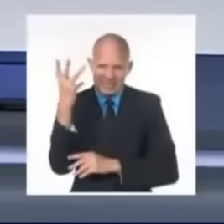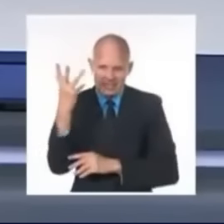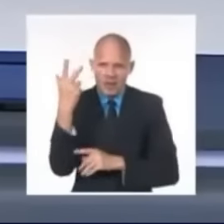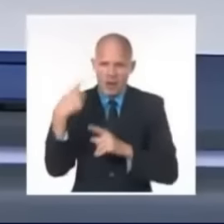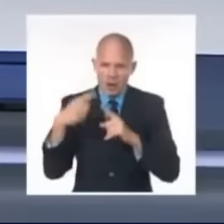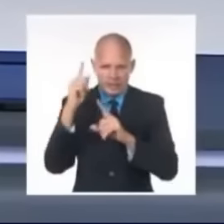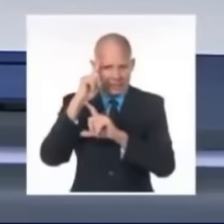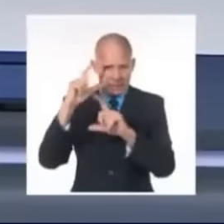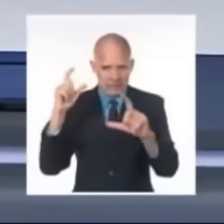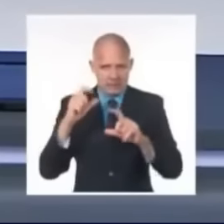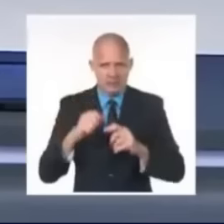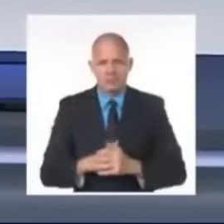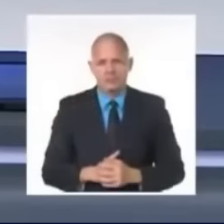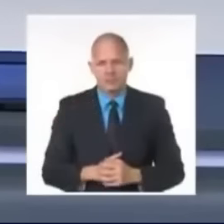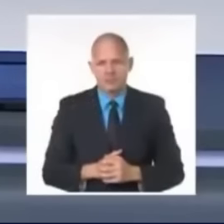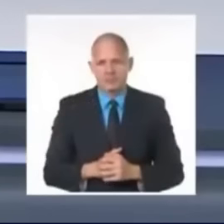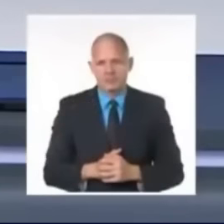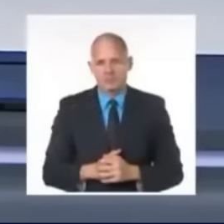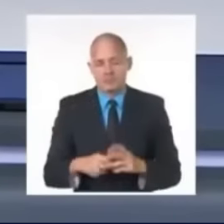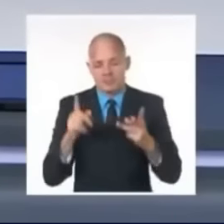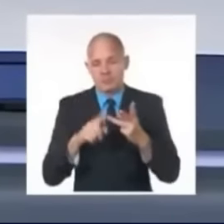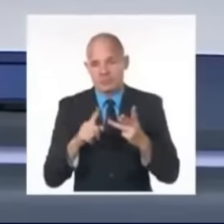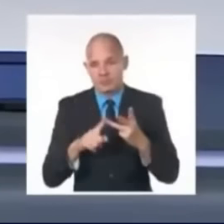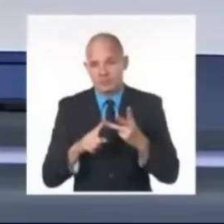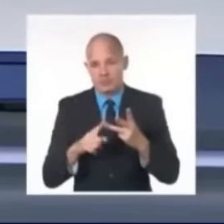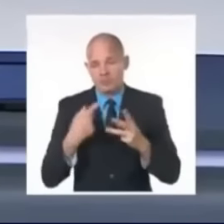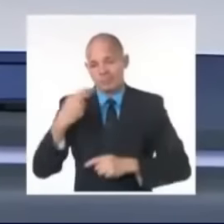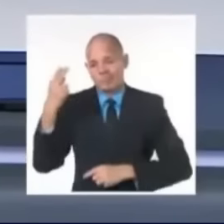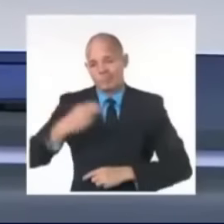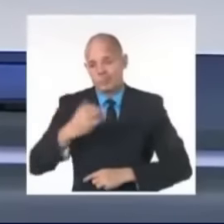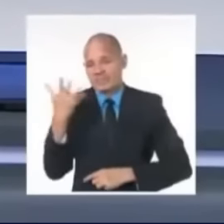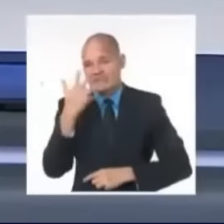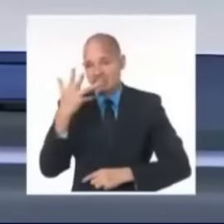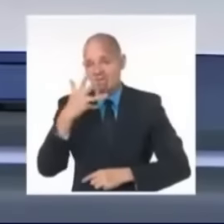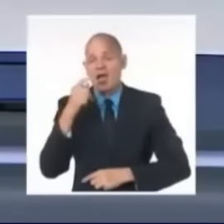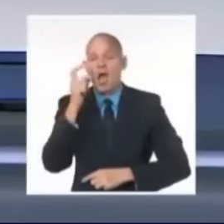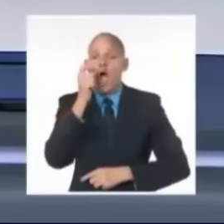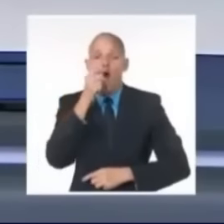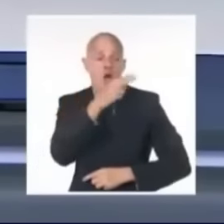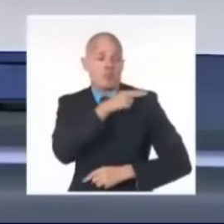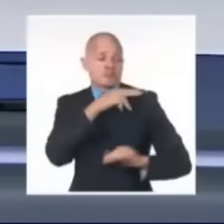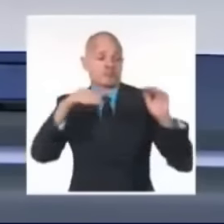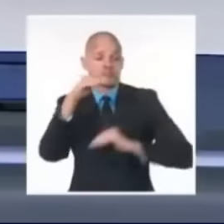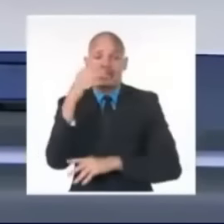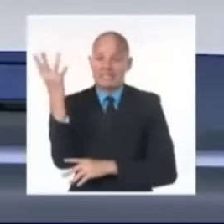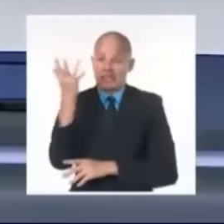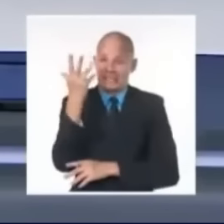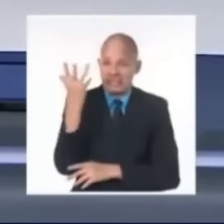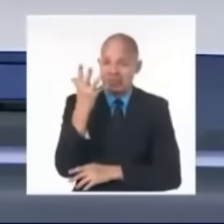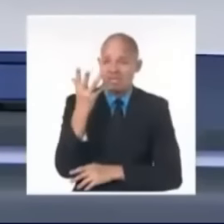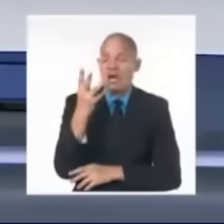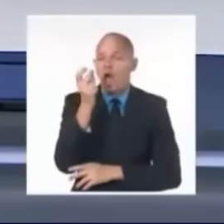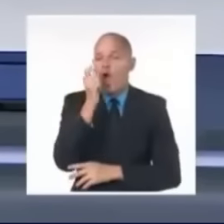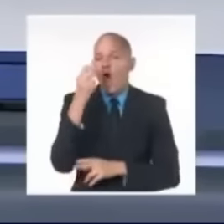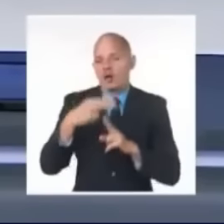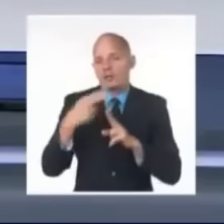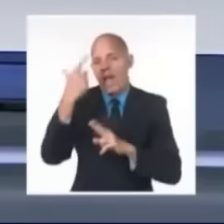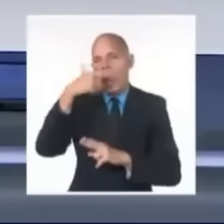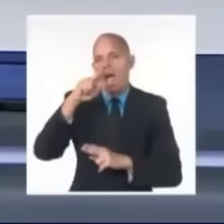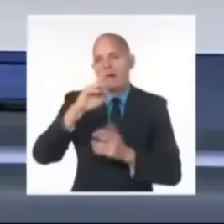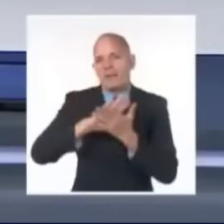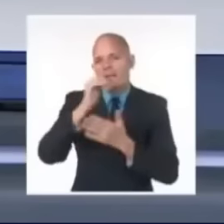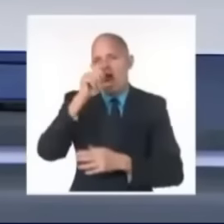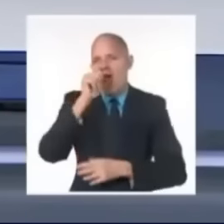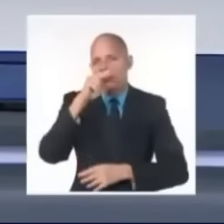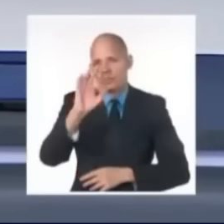Ambiente. Tercero, designar como ministro de Ciencia, Tecnología y Medio Ambiente al compañero Armando Rodríguez